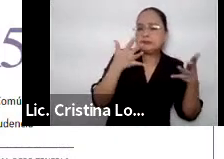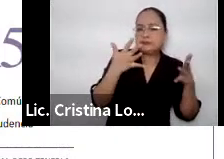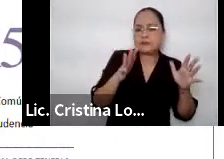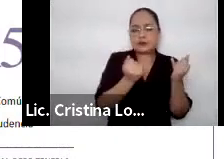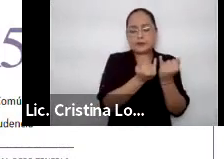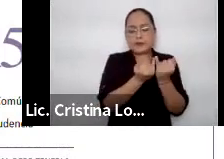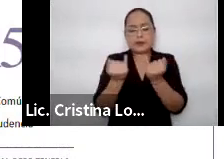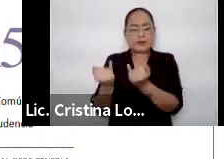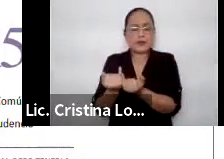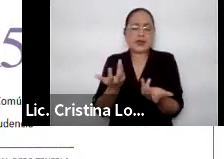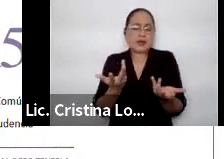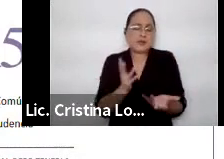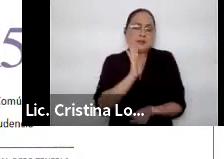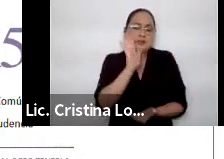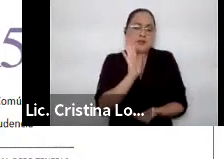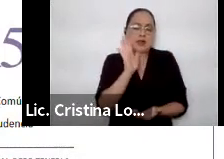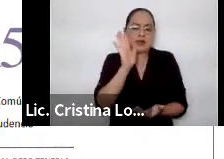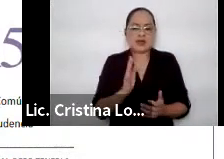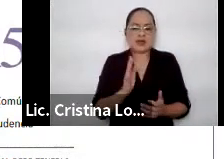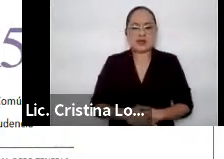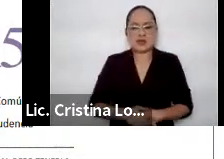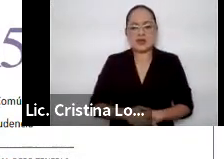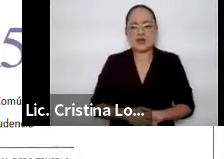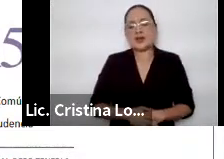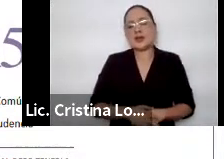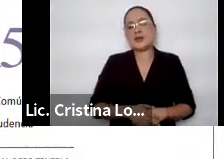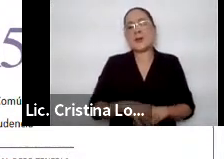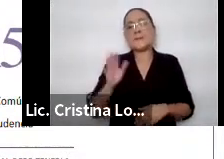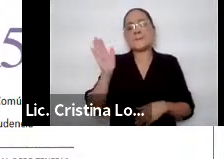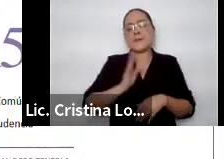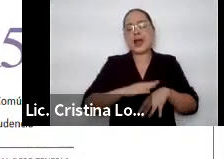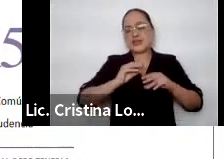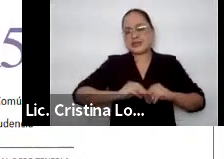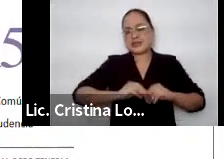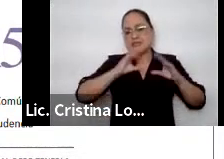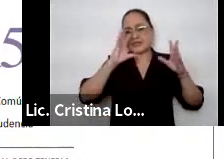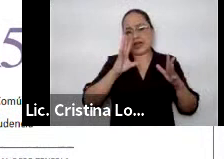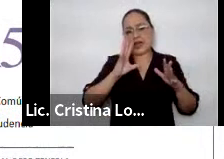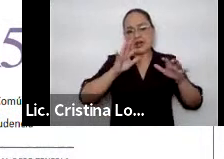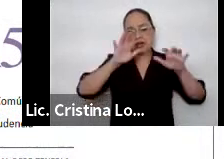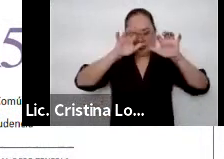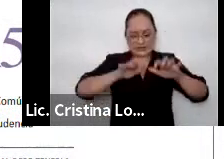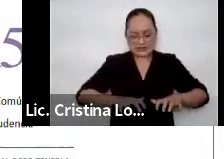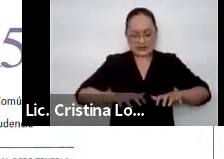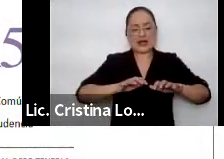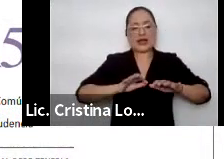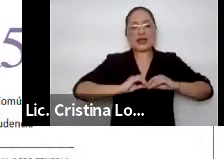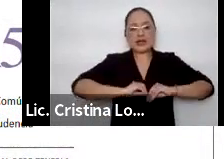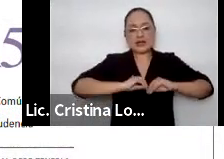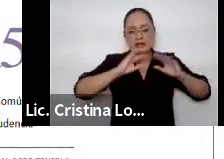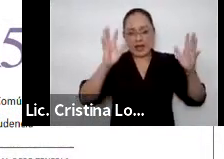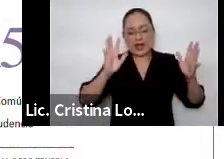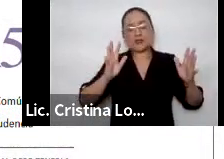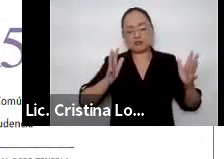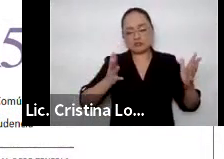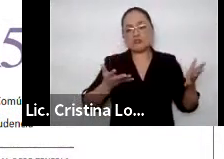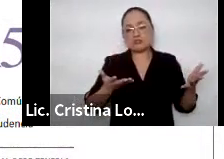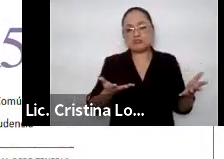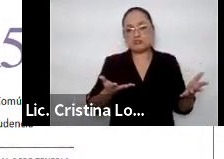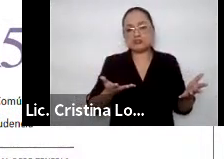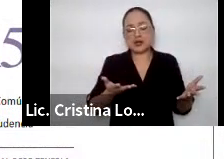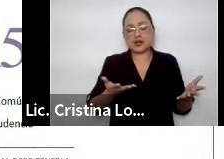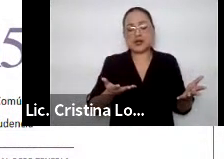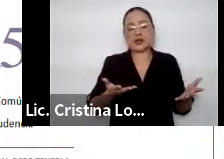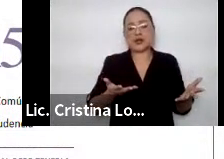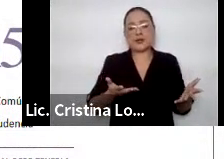para efectos de ser mucho más clara la redacción, ¿sí? Una